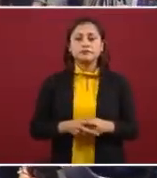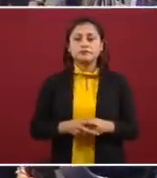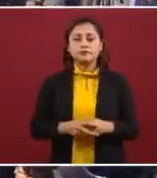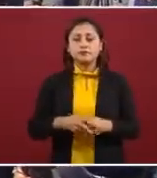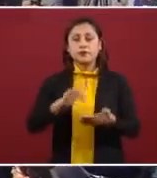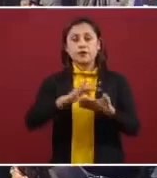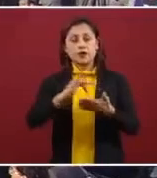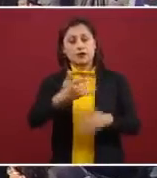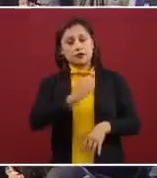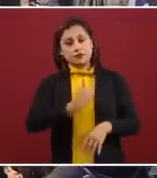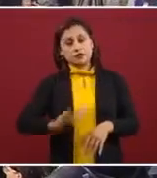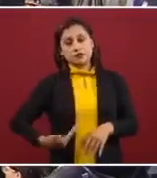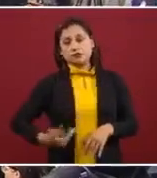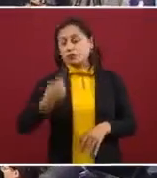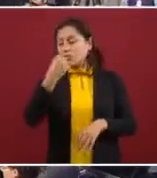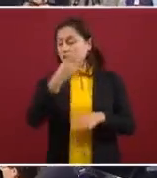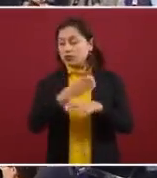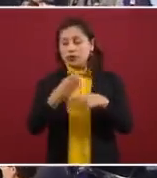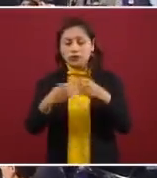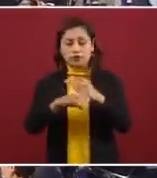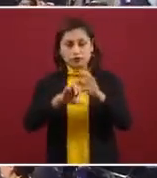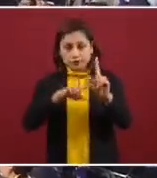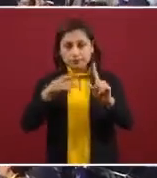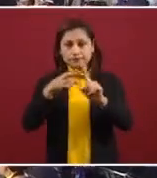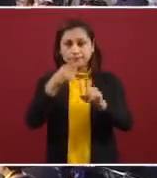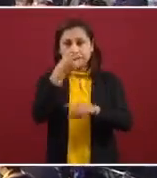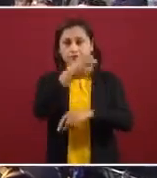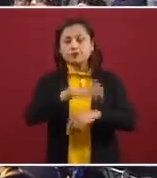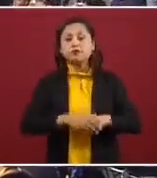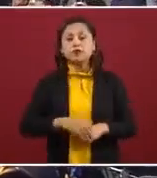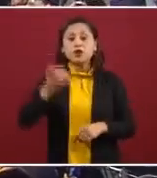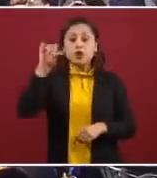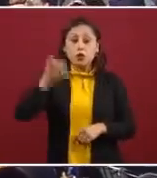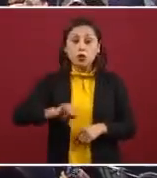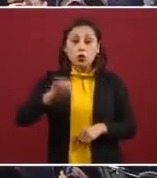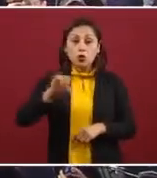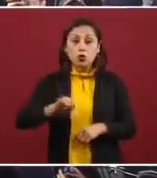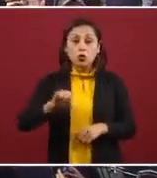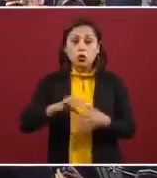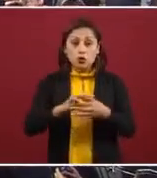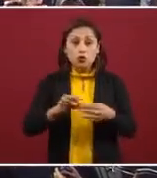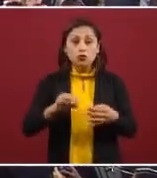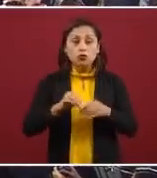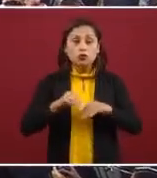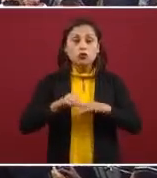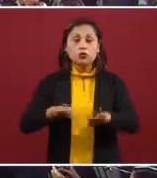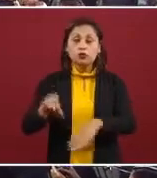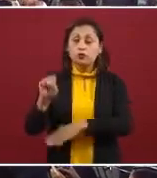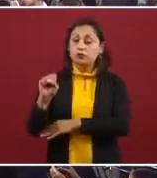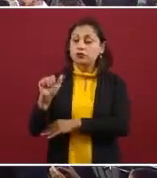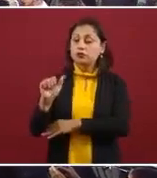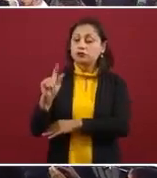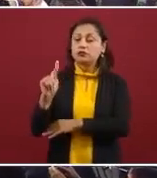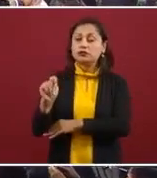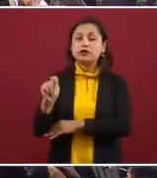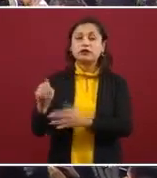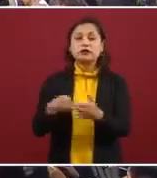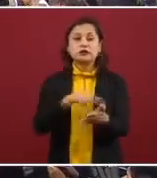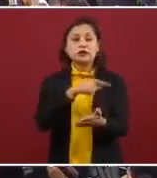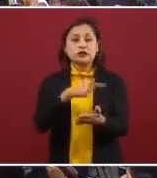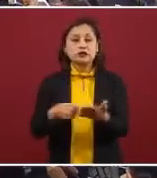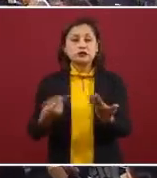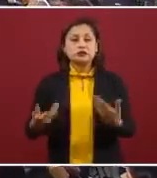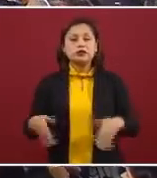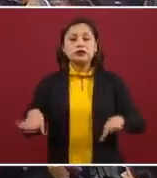Gracias, presidente. Una precisión justamente sobre ese tema. Hoy se da a conocer que el SAT canceló algunos créditos a personas